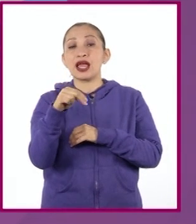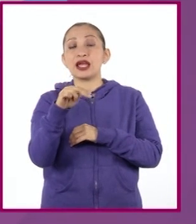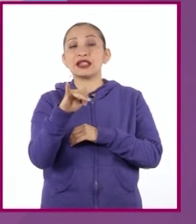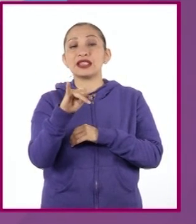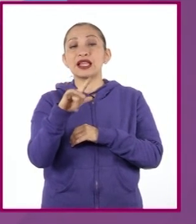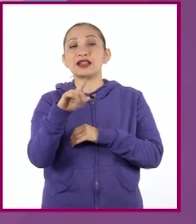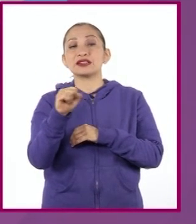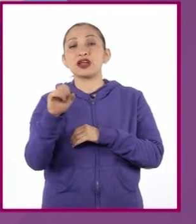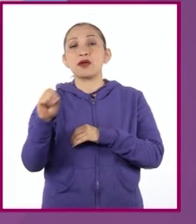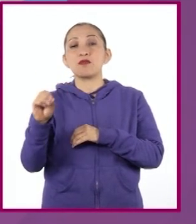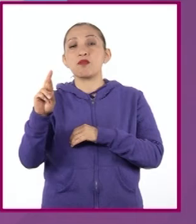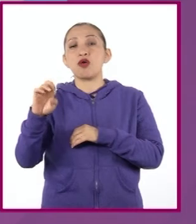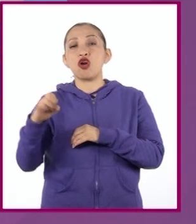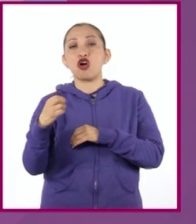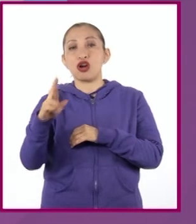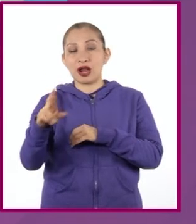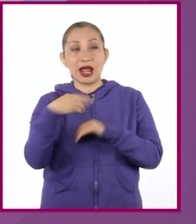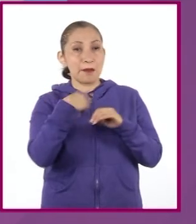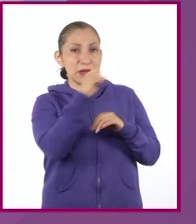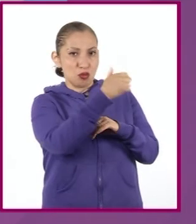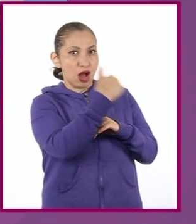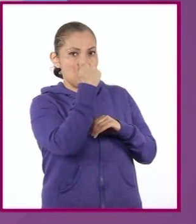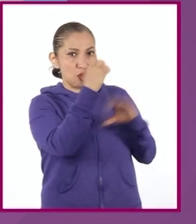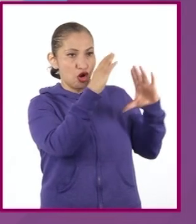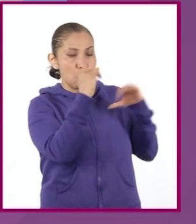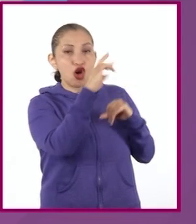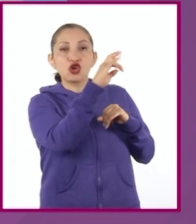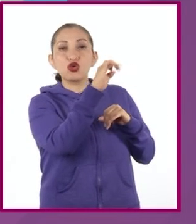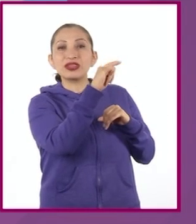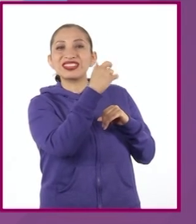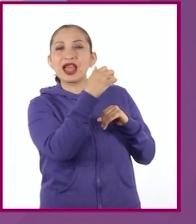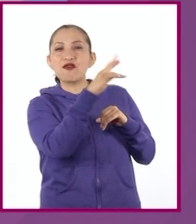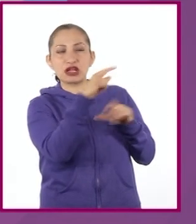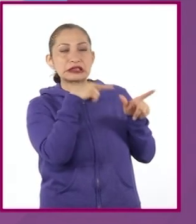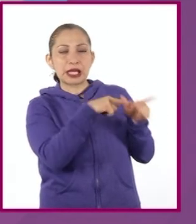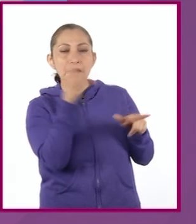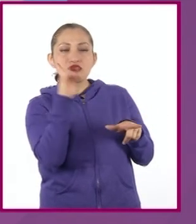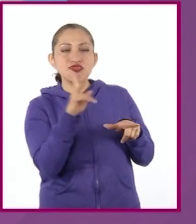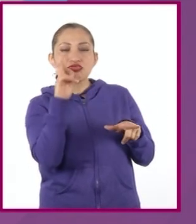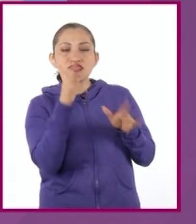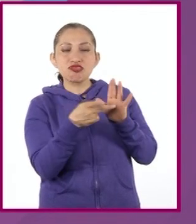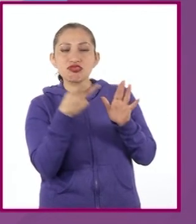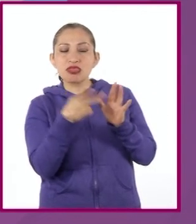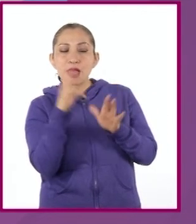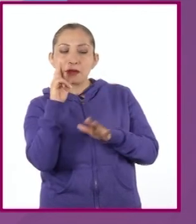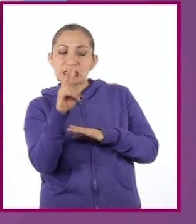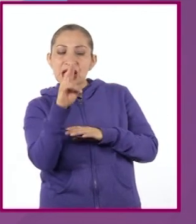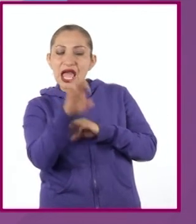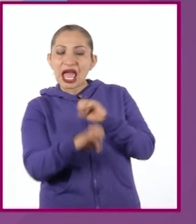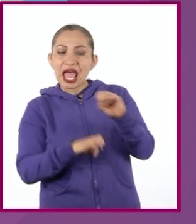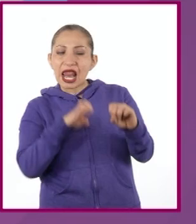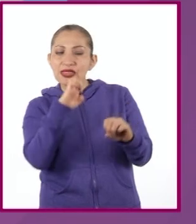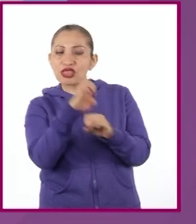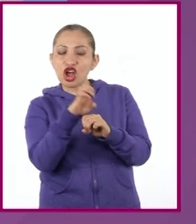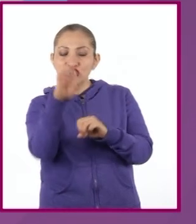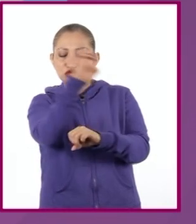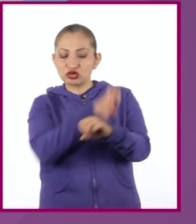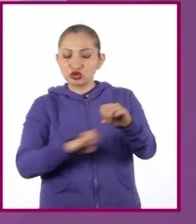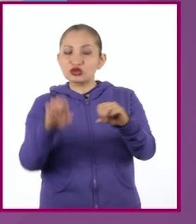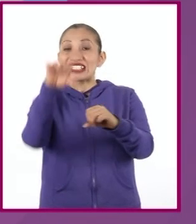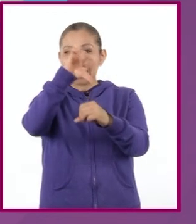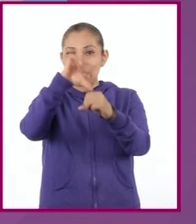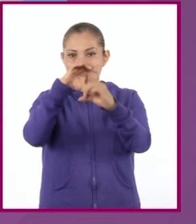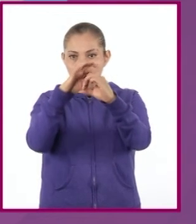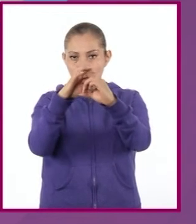Bohr, que era alumno de Rutherford, continuó con los experimentos y propuso que los electrones se desplazaban alrededor del